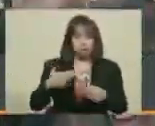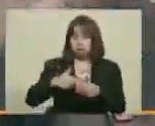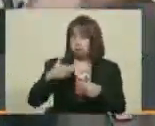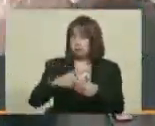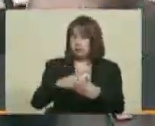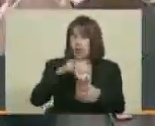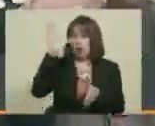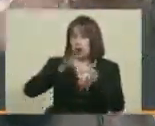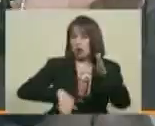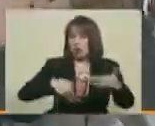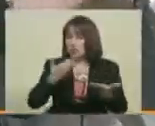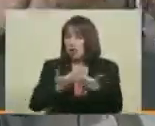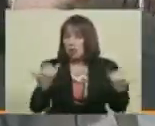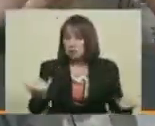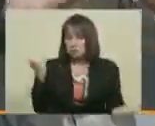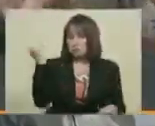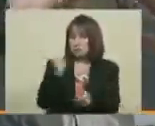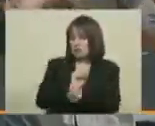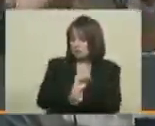y de manera criminal.